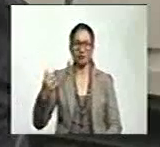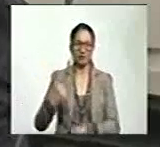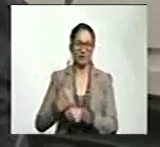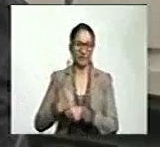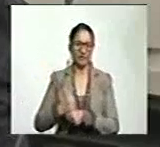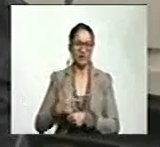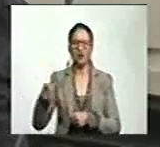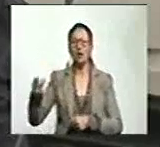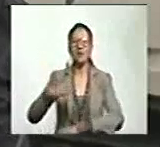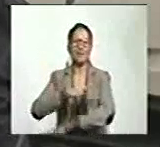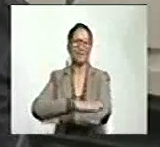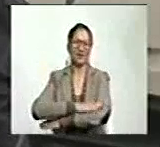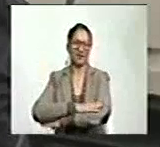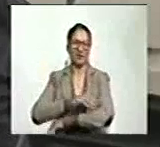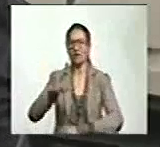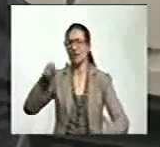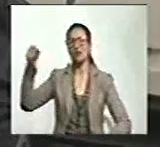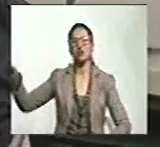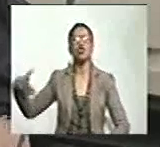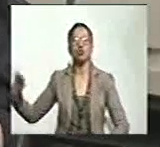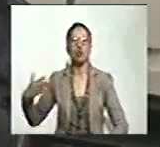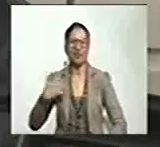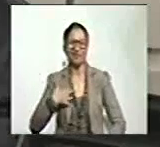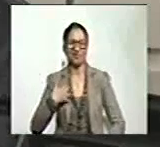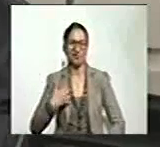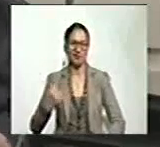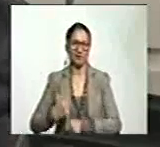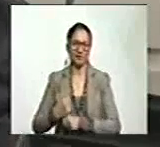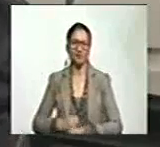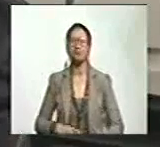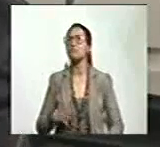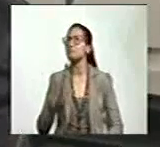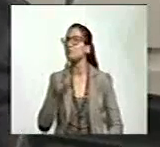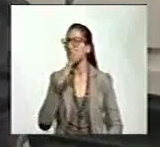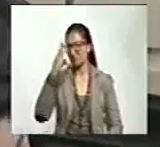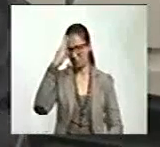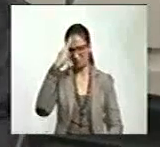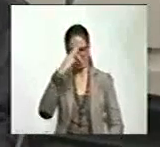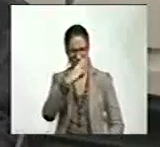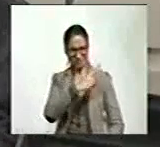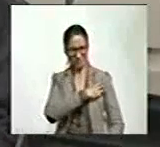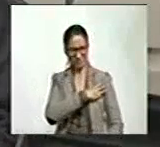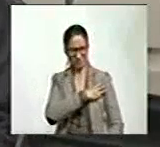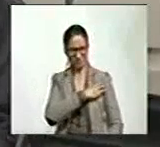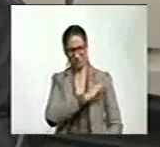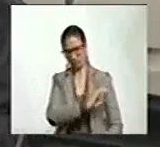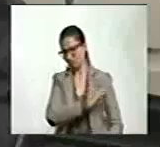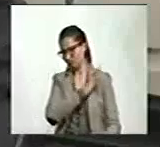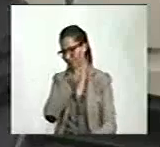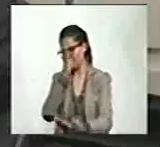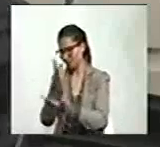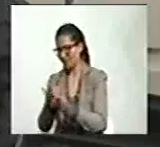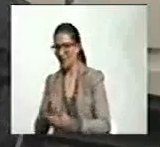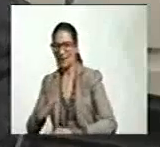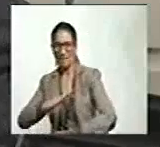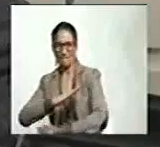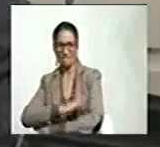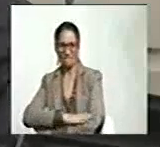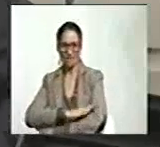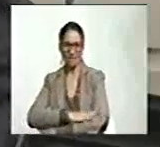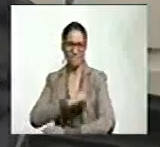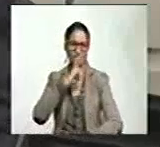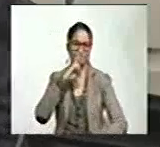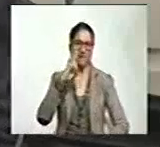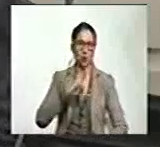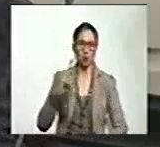canciller y se le acercó el General Arévalo Méndez embajador de de Venezuela